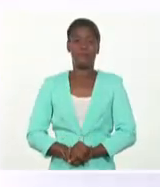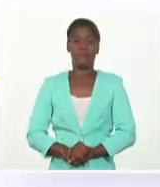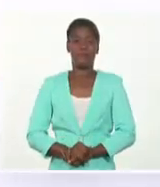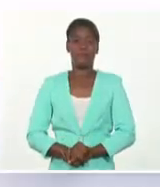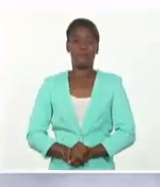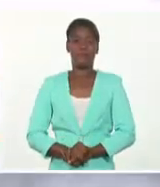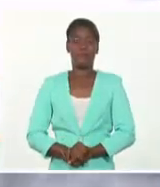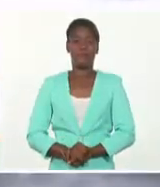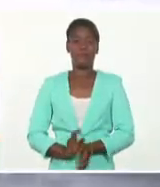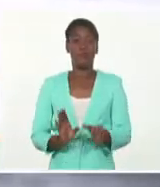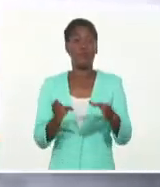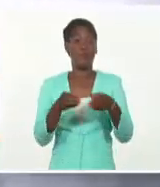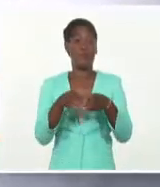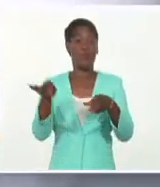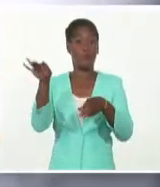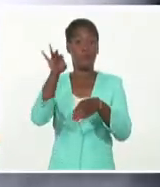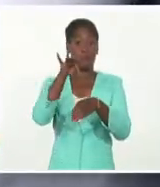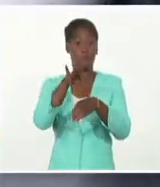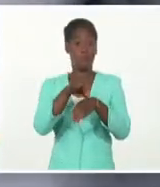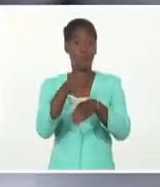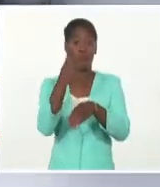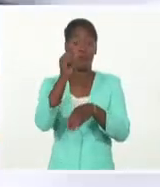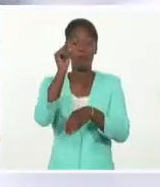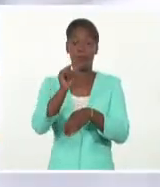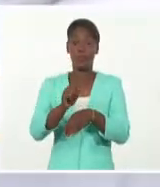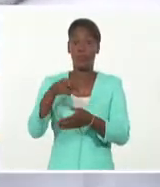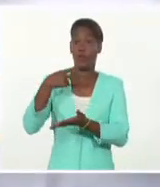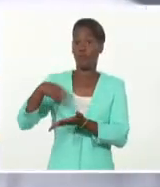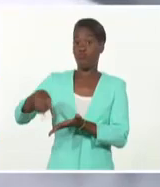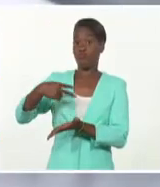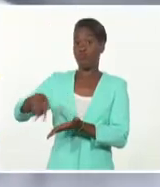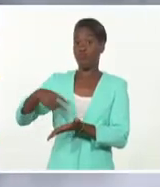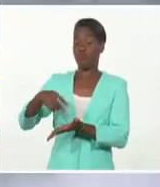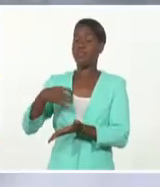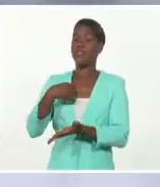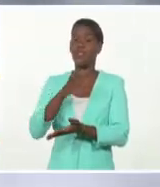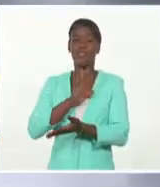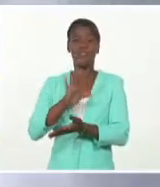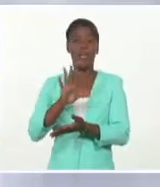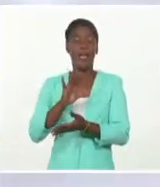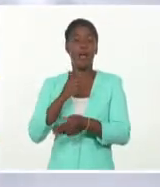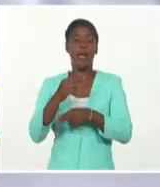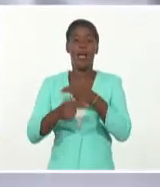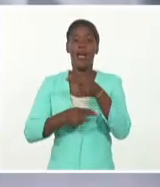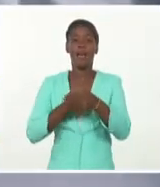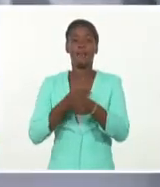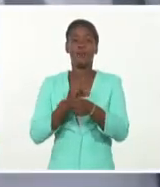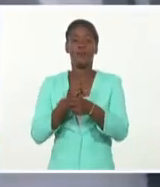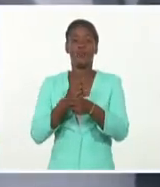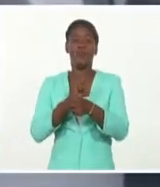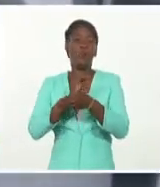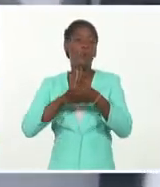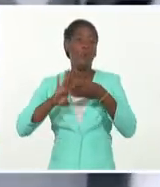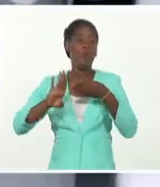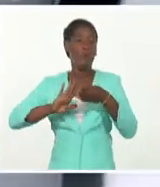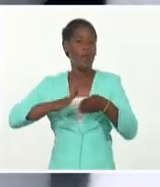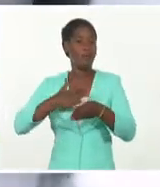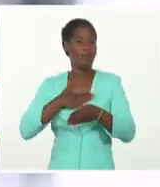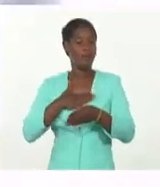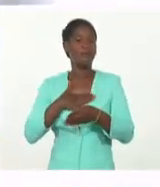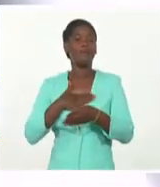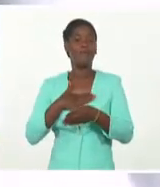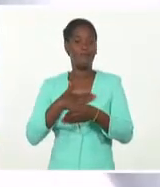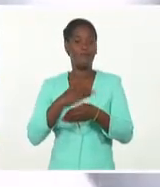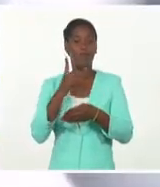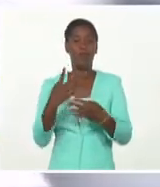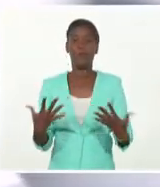remata su colmena y el coreógrafo Eduardo Blanco tienen ya una historia de colaboraciones que evidencia la acertada intuición de